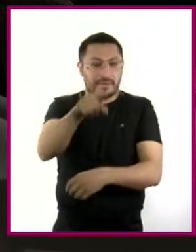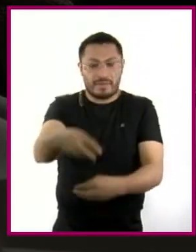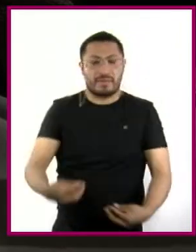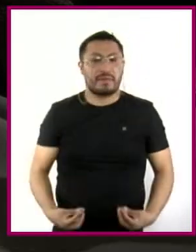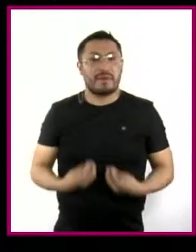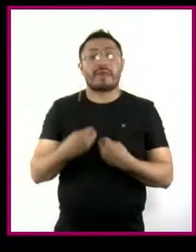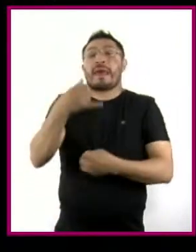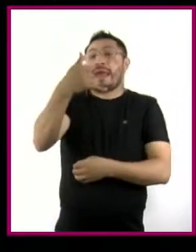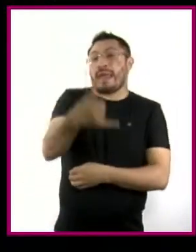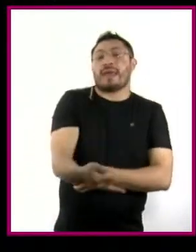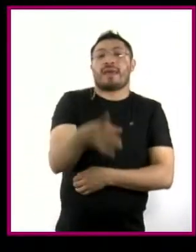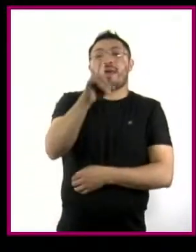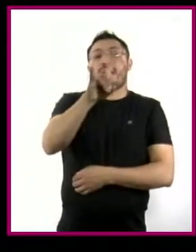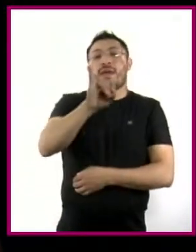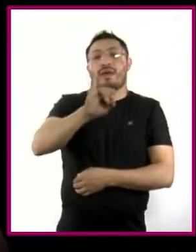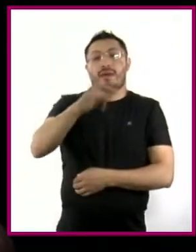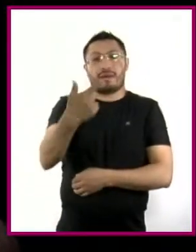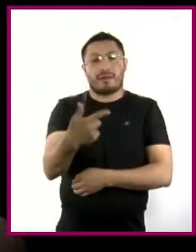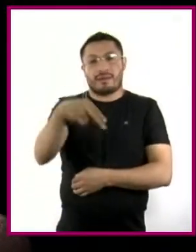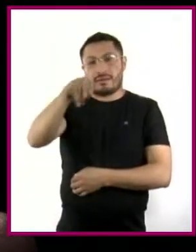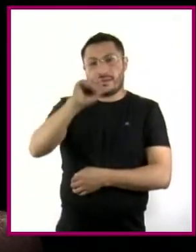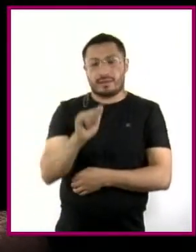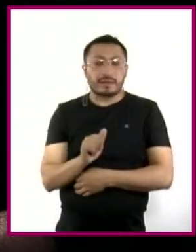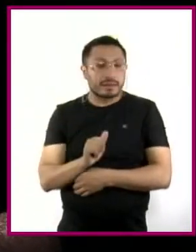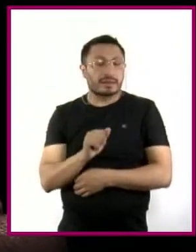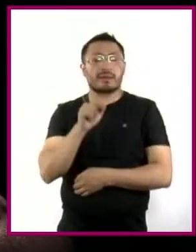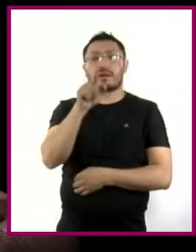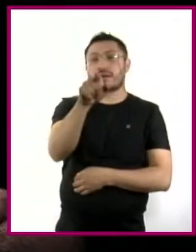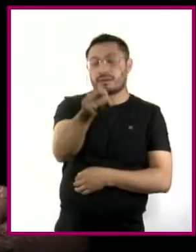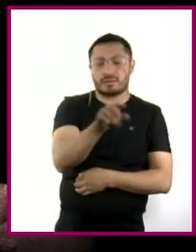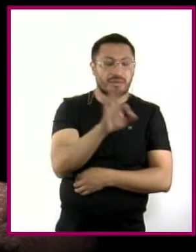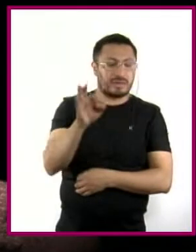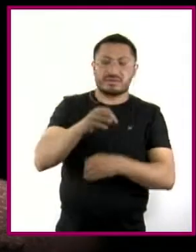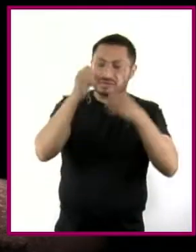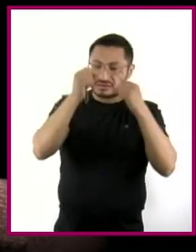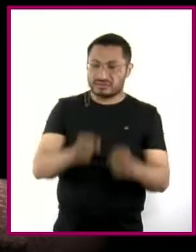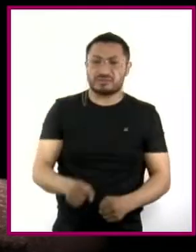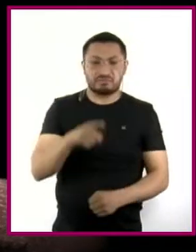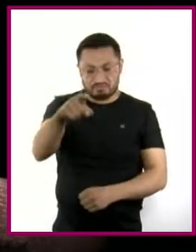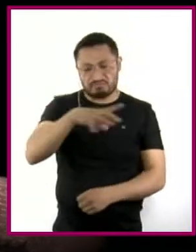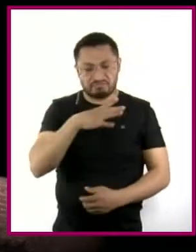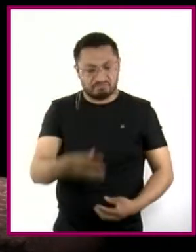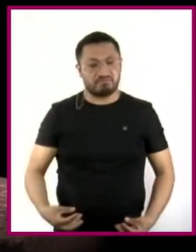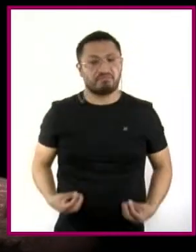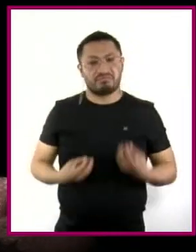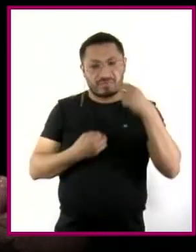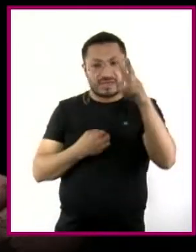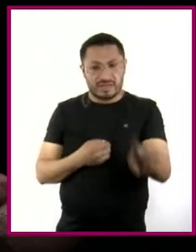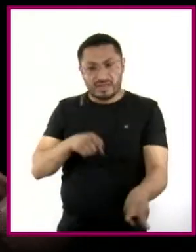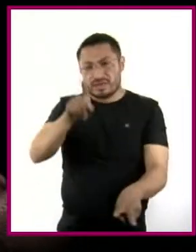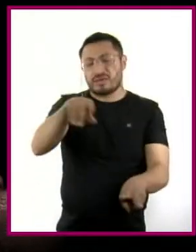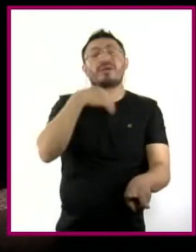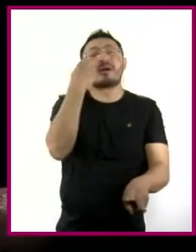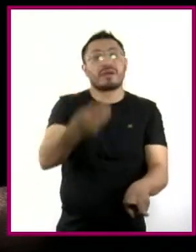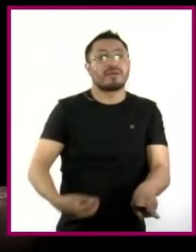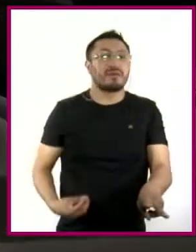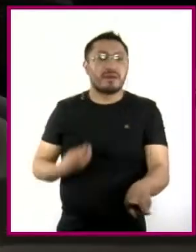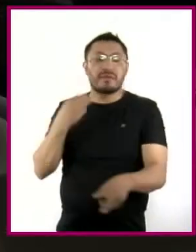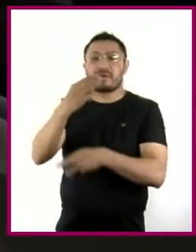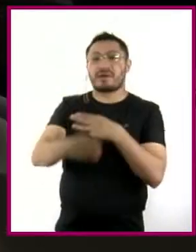digna? Si tuvieras la seguridad de que al menos tú existes, ¿te gustaría vivir en un mundo que no